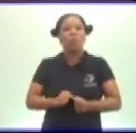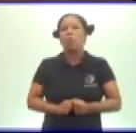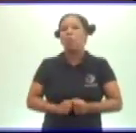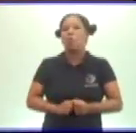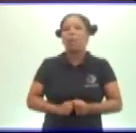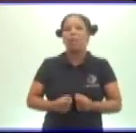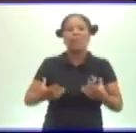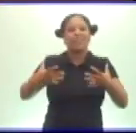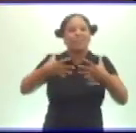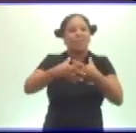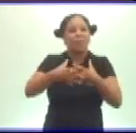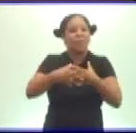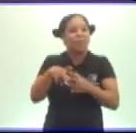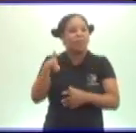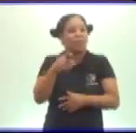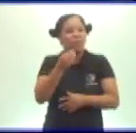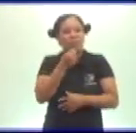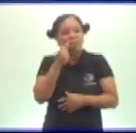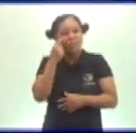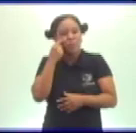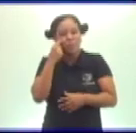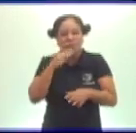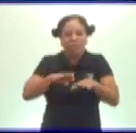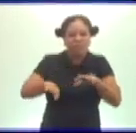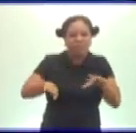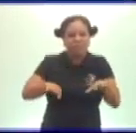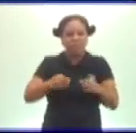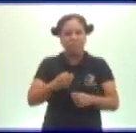que llamamos disoluciones.